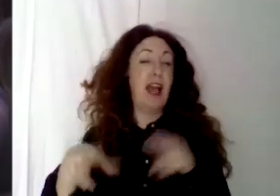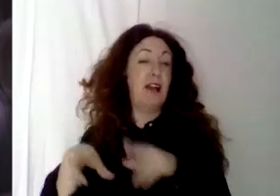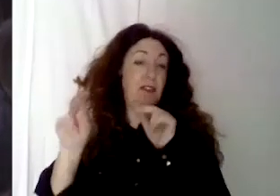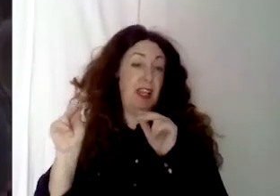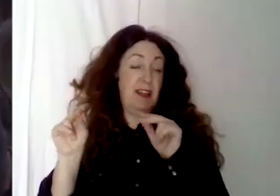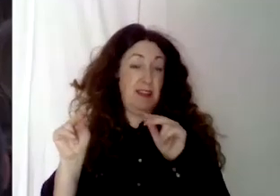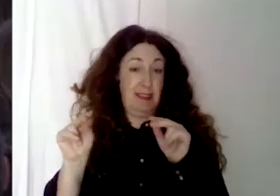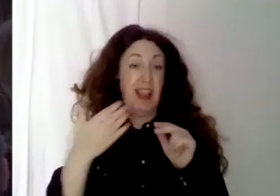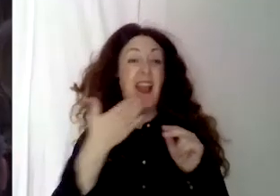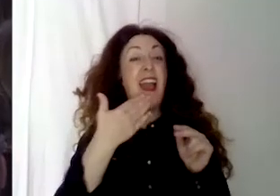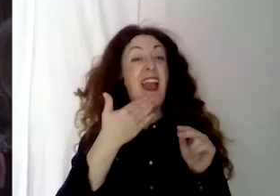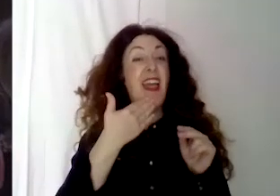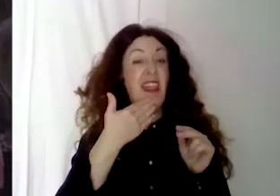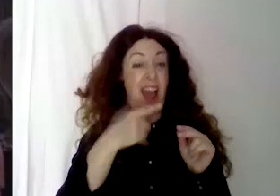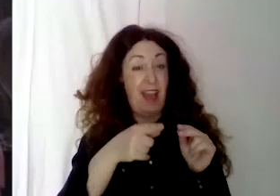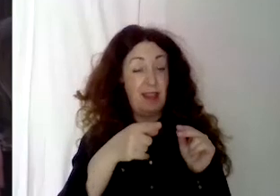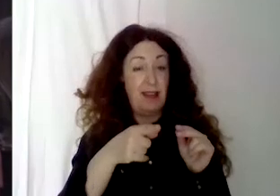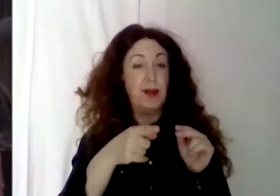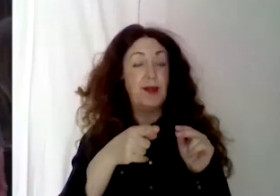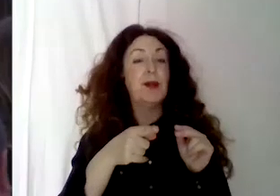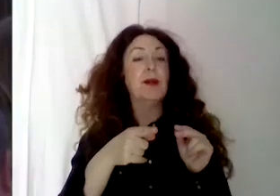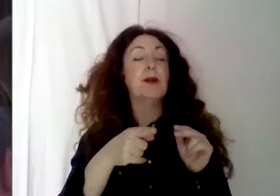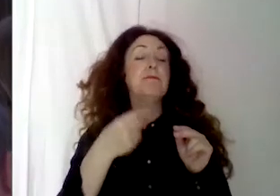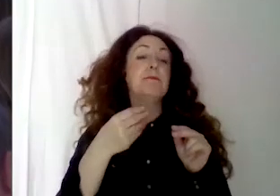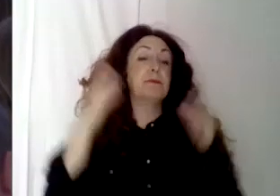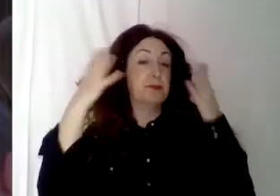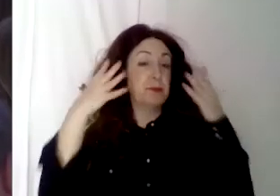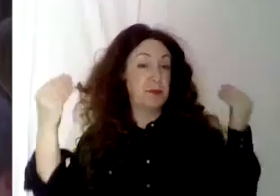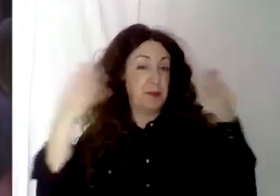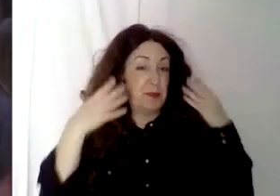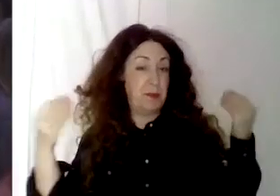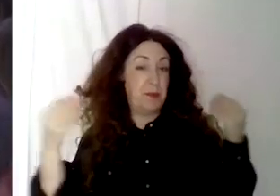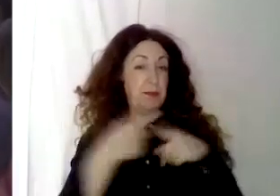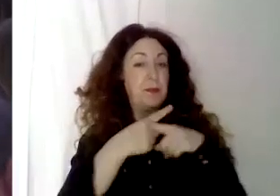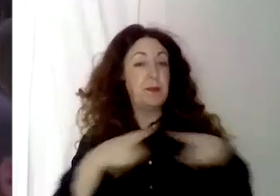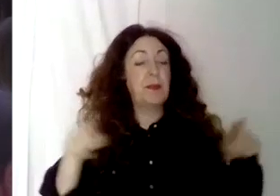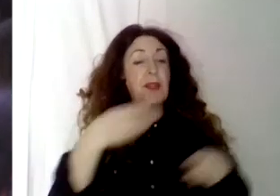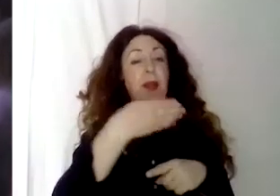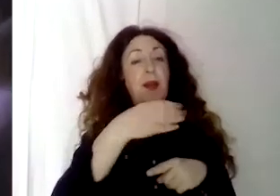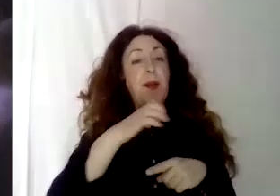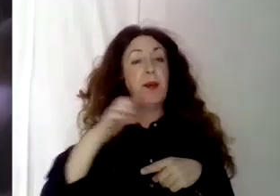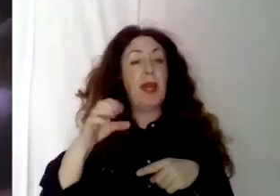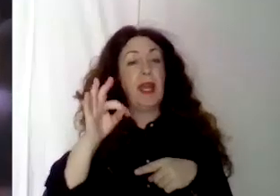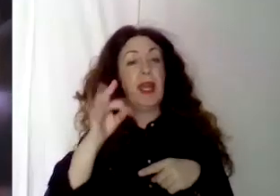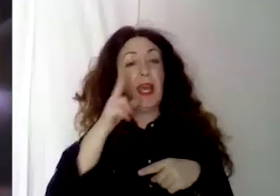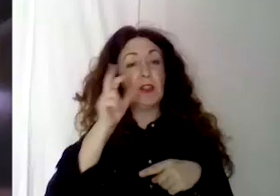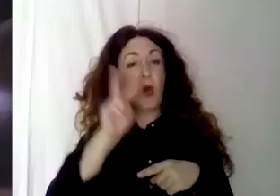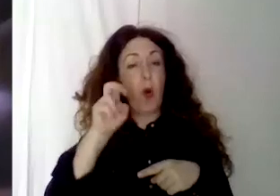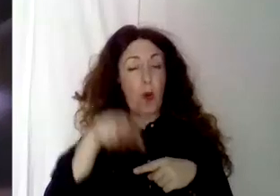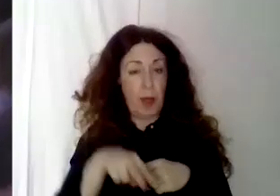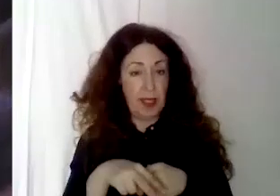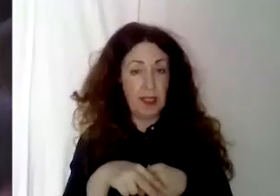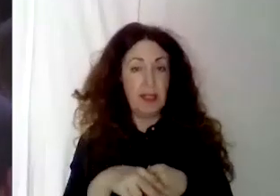pretende aportar tranquilidad al espíritu con objeto de afrontar esa extraña y tantas